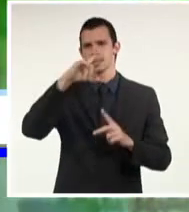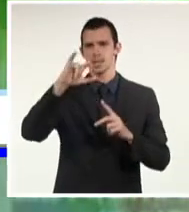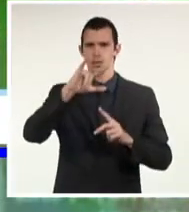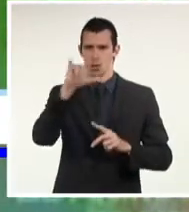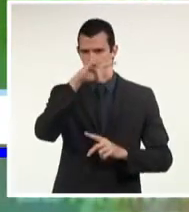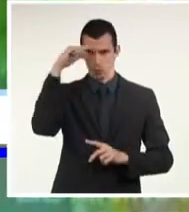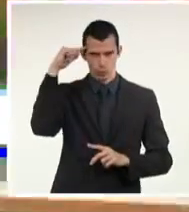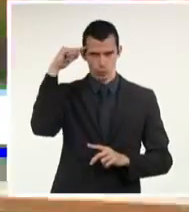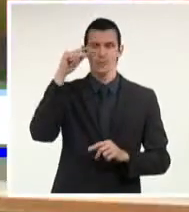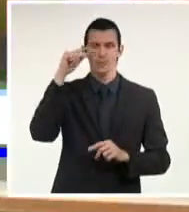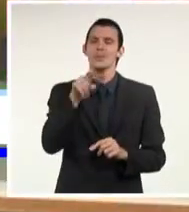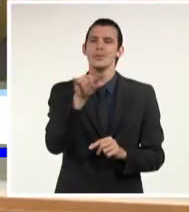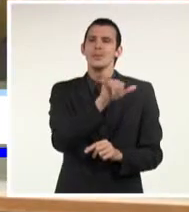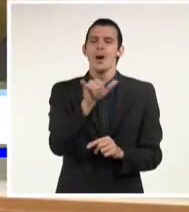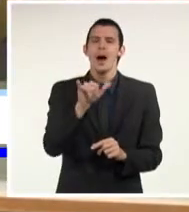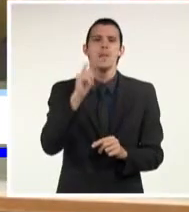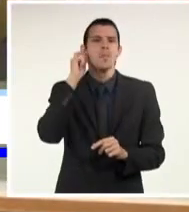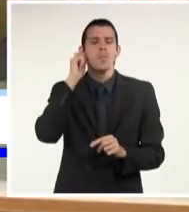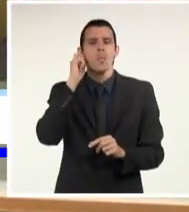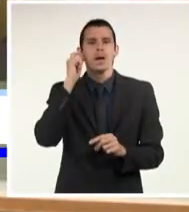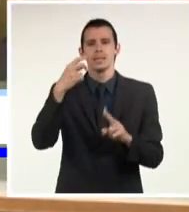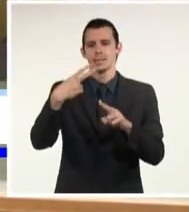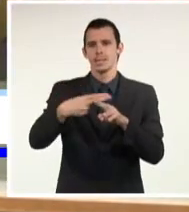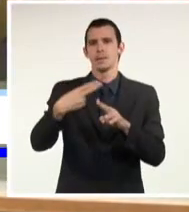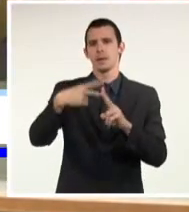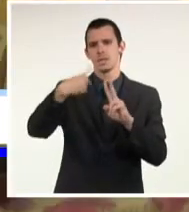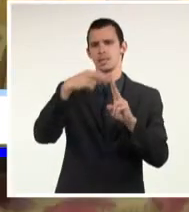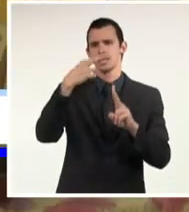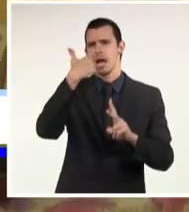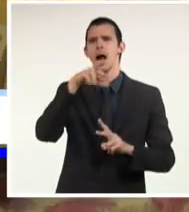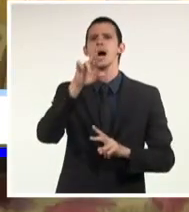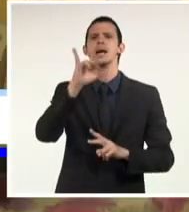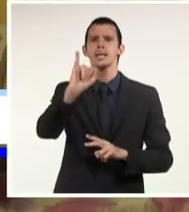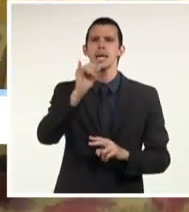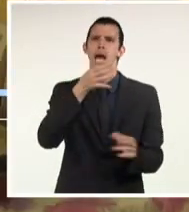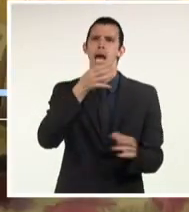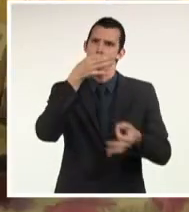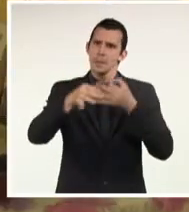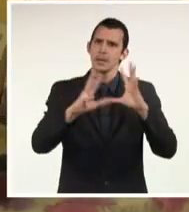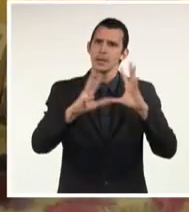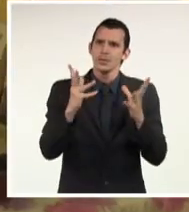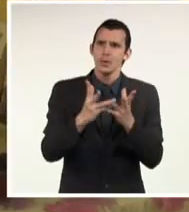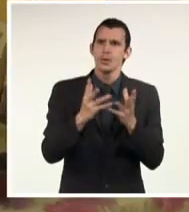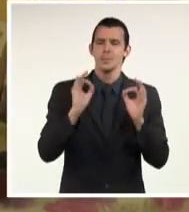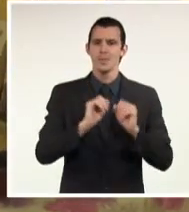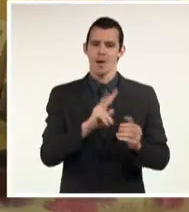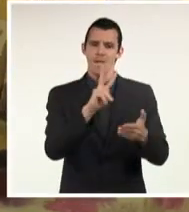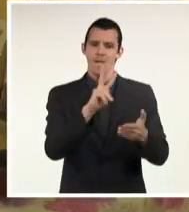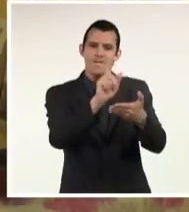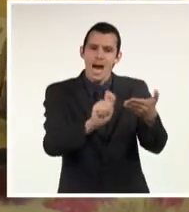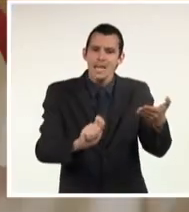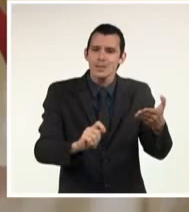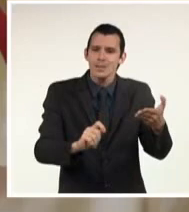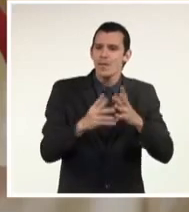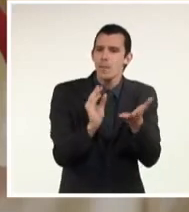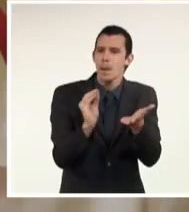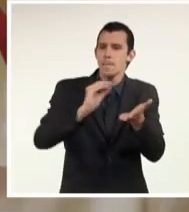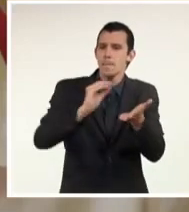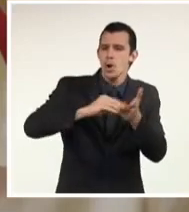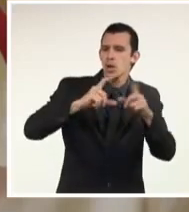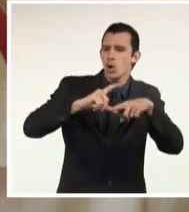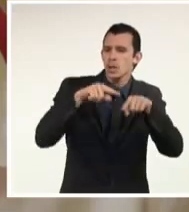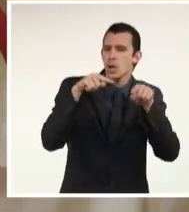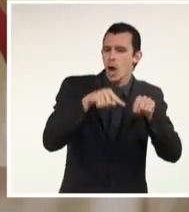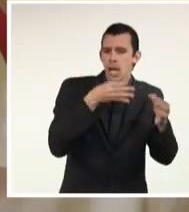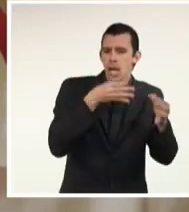Tamayo Villamar. Es este espacio entre la pizarra y los pupitres, su segundo hogar, el sitio